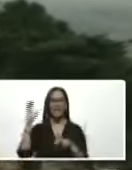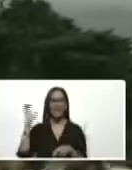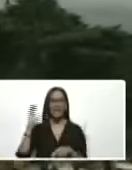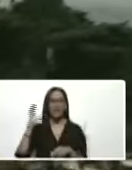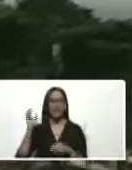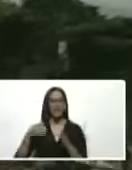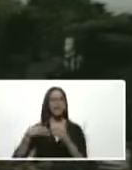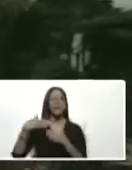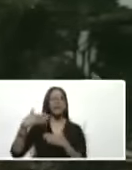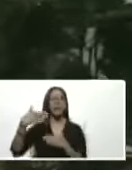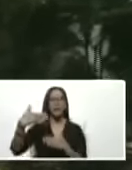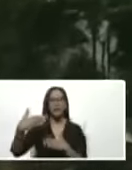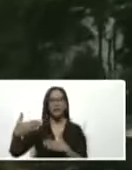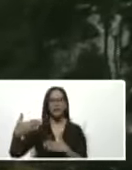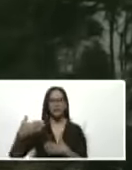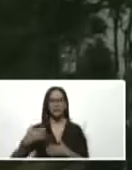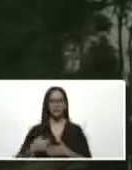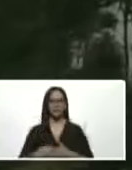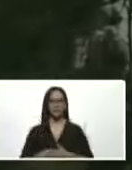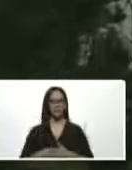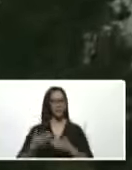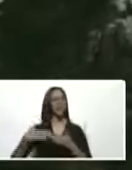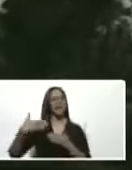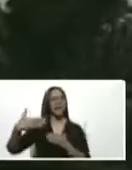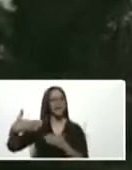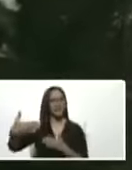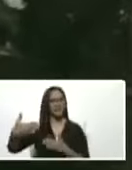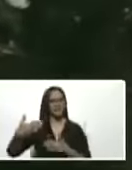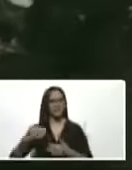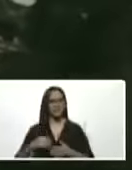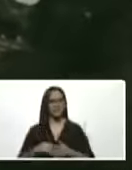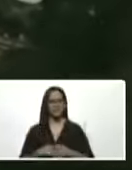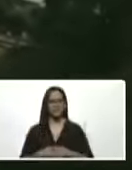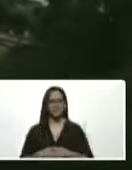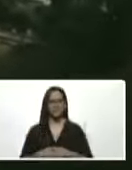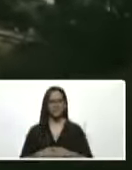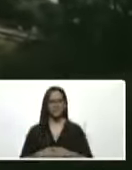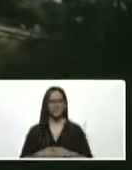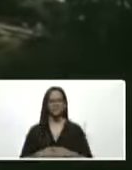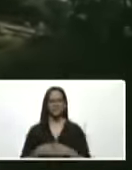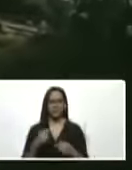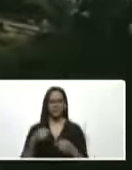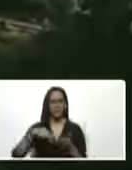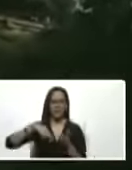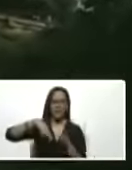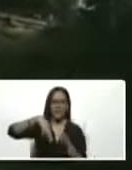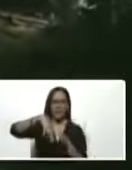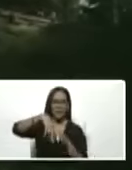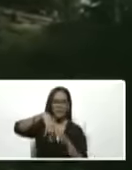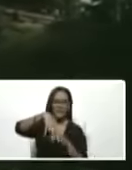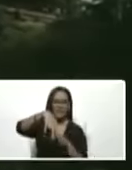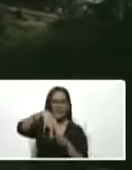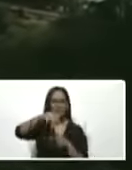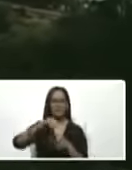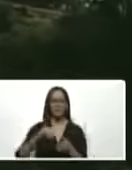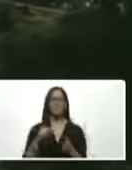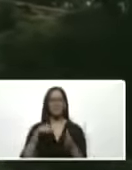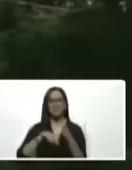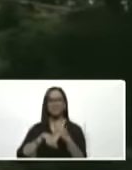y más allá, uno se va caminandito así derecho por aquí, llega